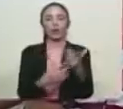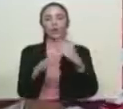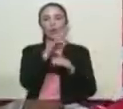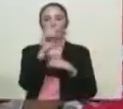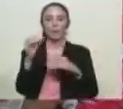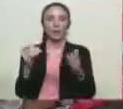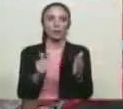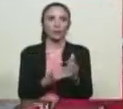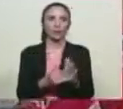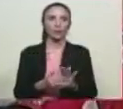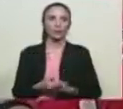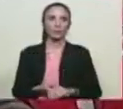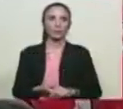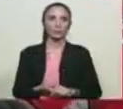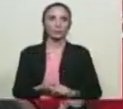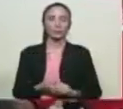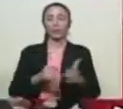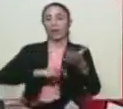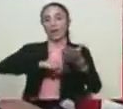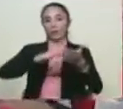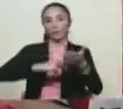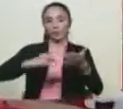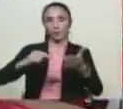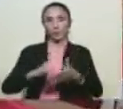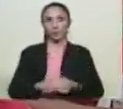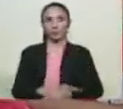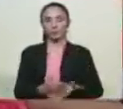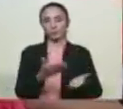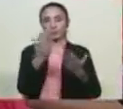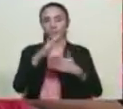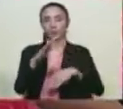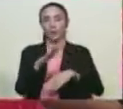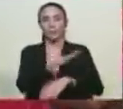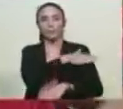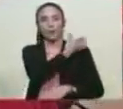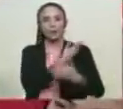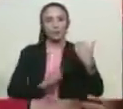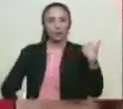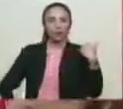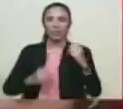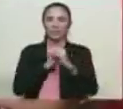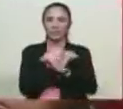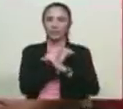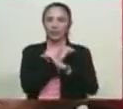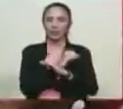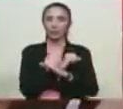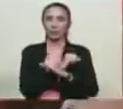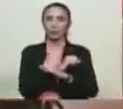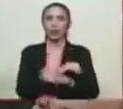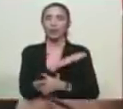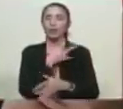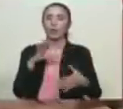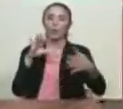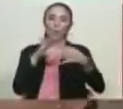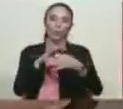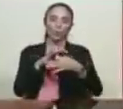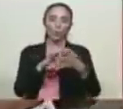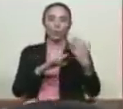2018-2020. Firman Orlando Pérez, presidente del Sindicato Nacional de la Fuerza